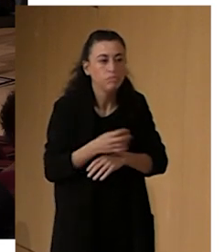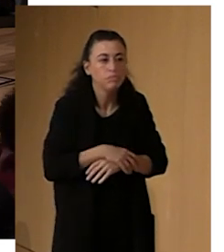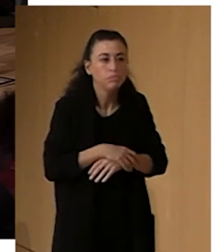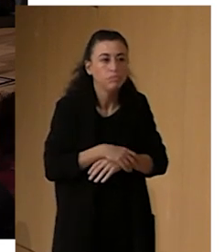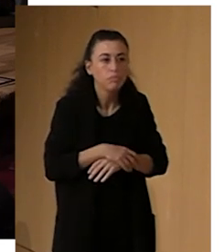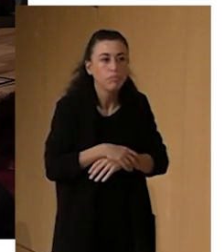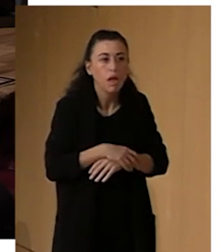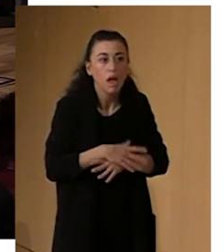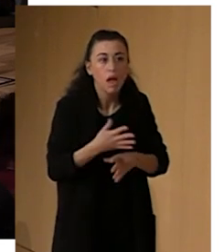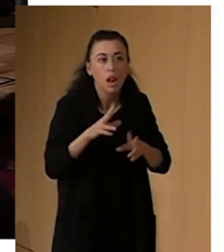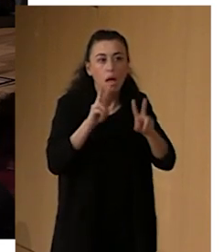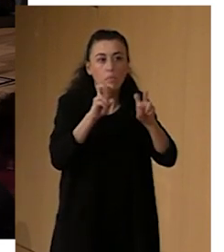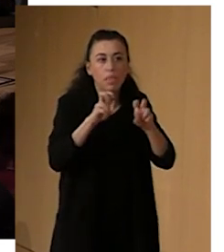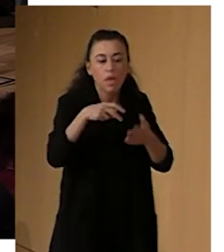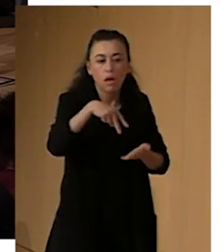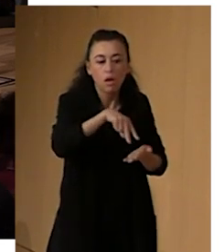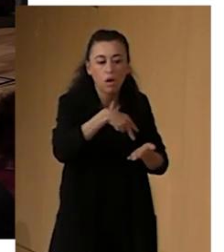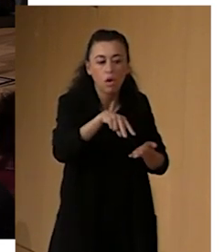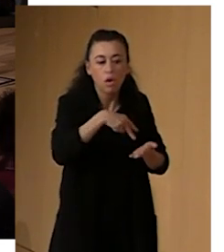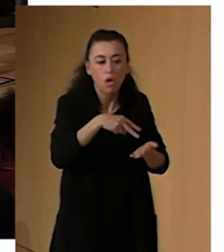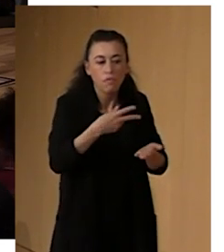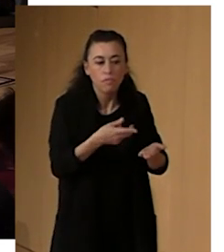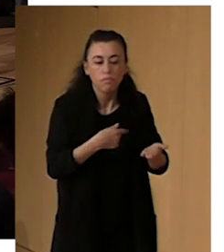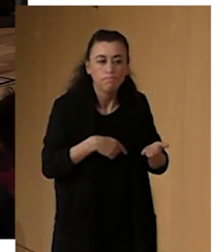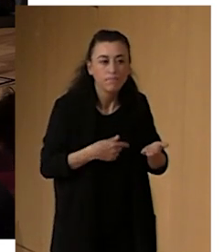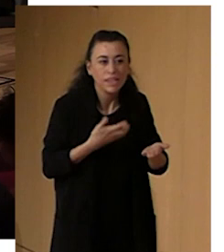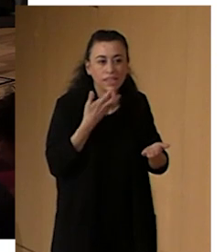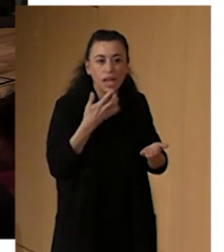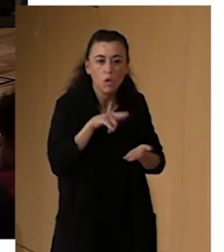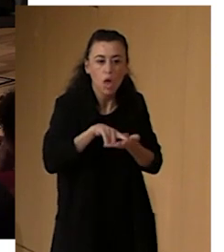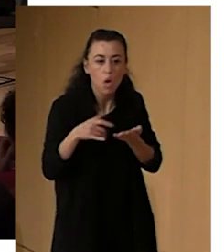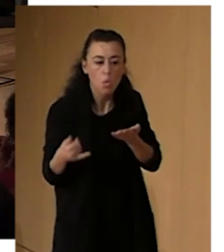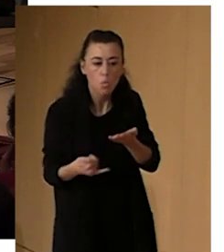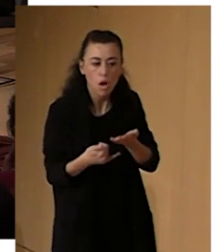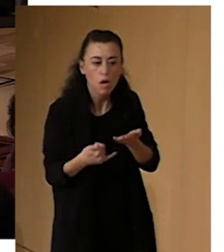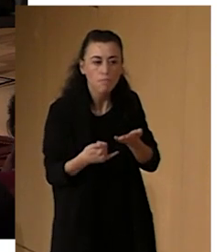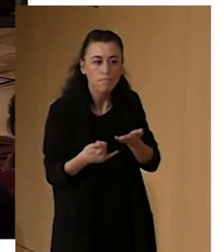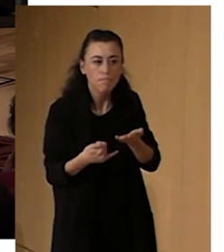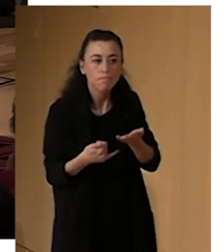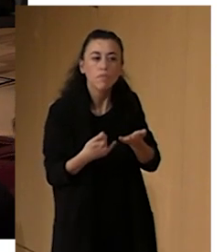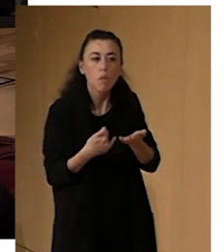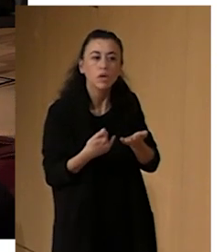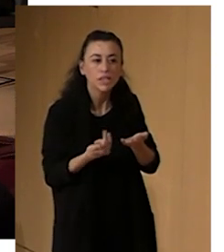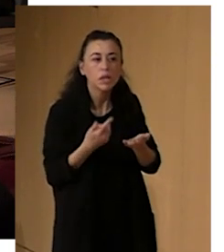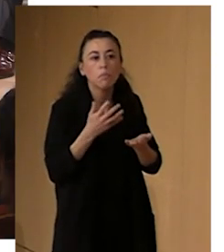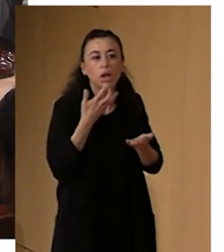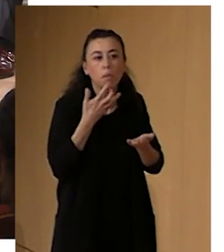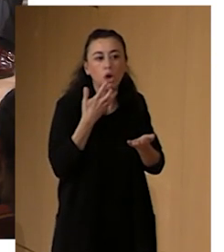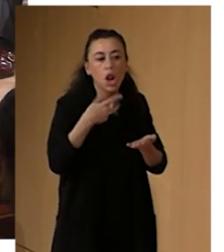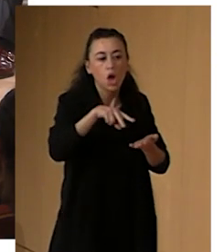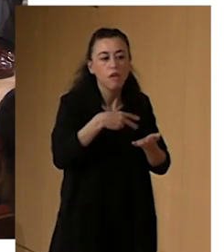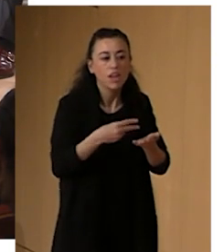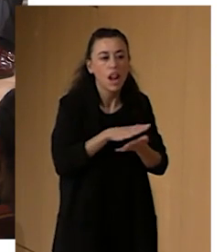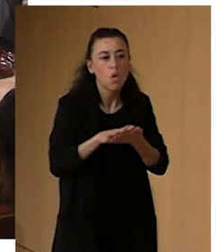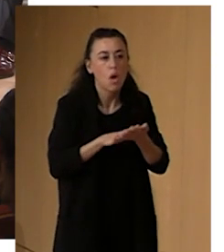siempre si hay algo de lenguaje que nos es fundamental para la pieza hay lengua de signos que está incorporada por ejemplo a la coreografía